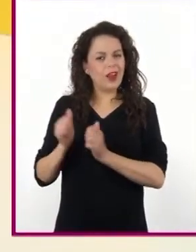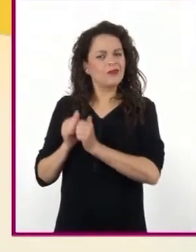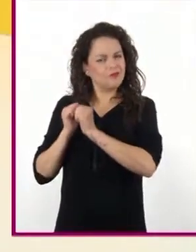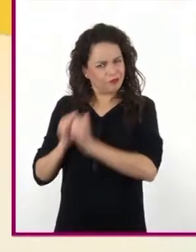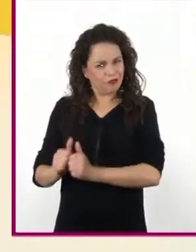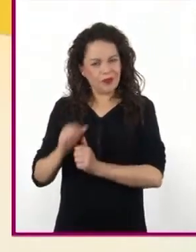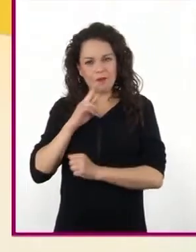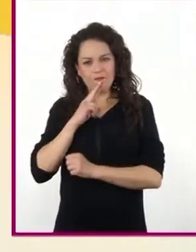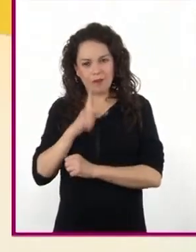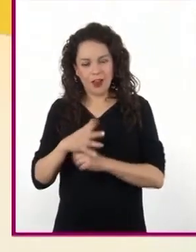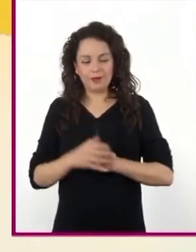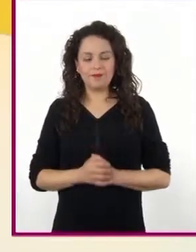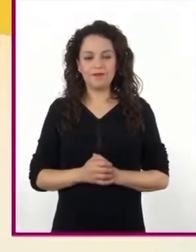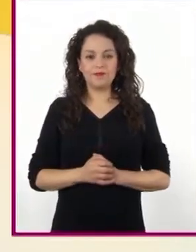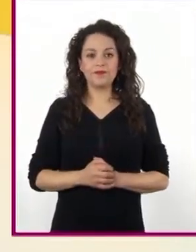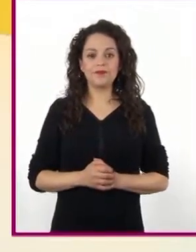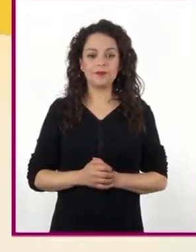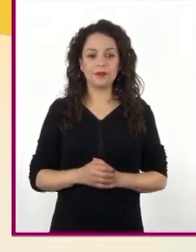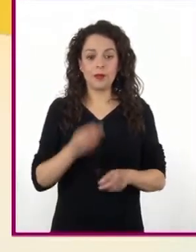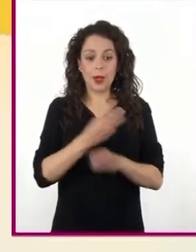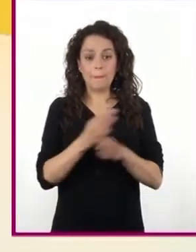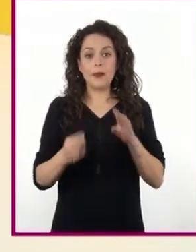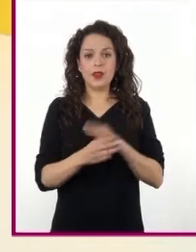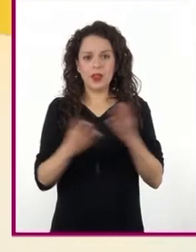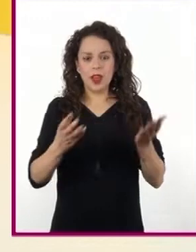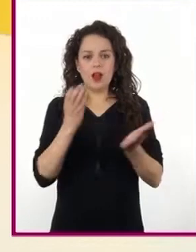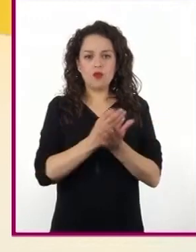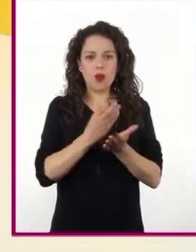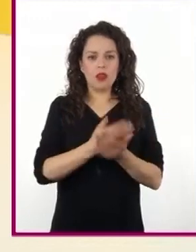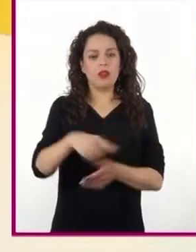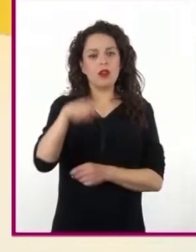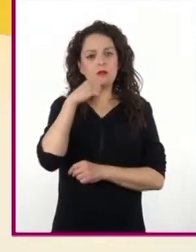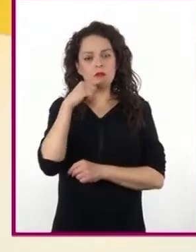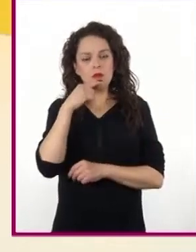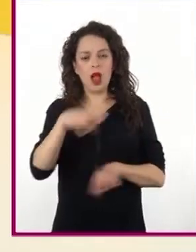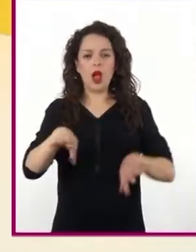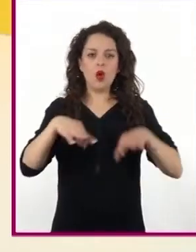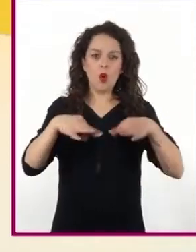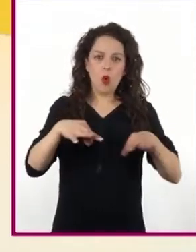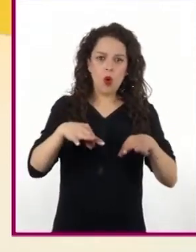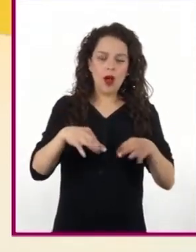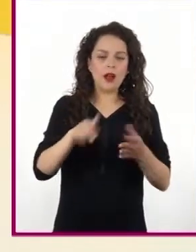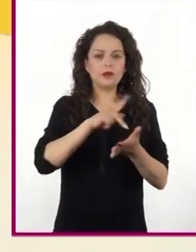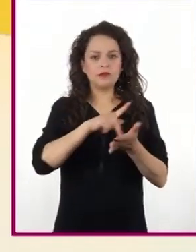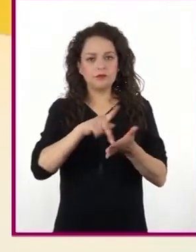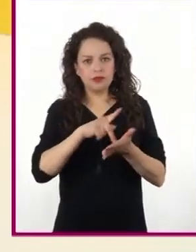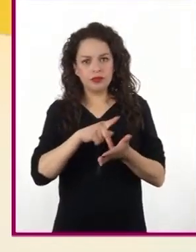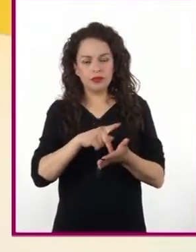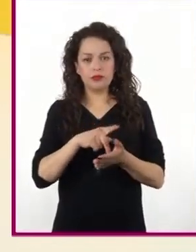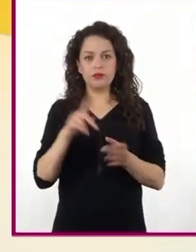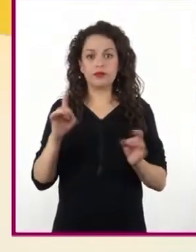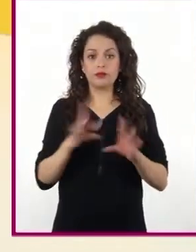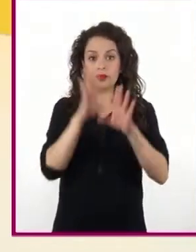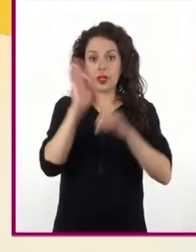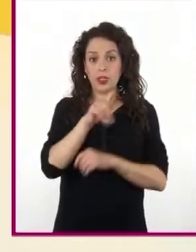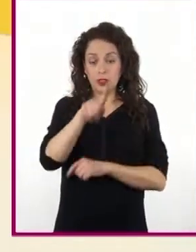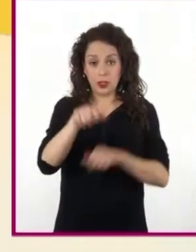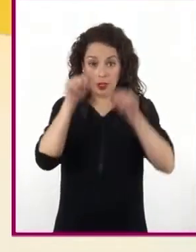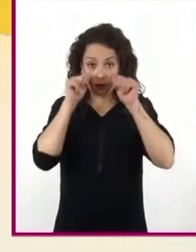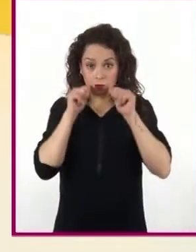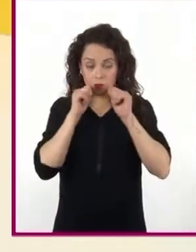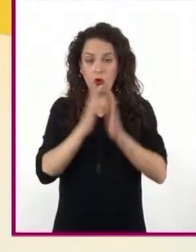Tengan consigo su cuaderno u hojas, bolígrafo o lápiz. Si tienen discapacidad visual, tengan a la mano sus hojas